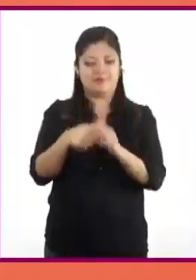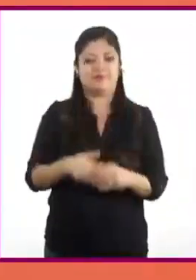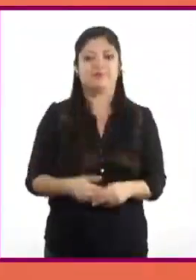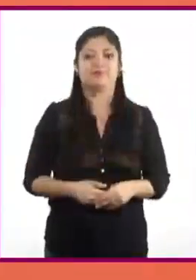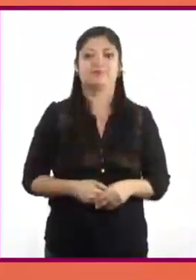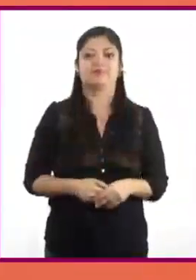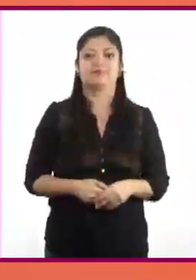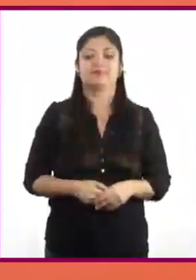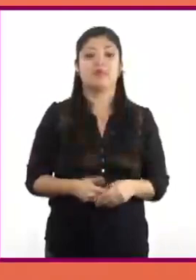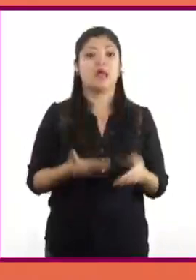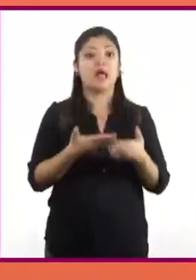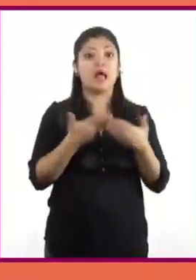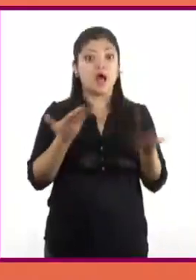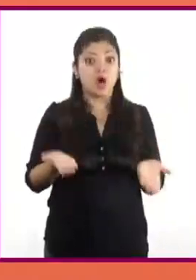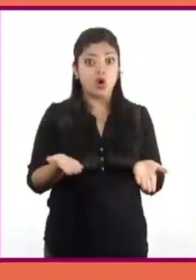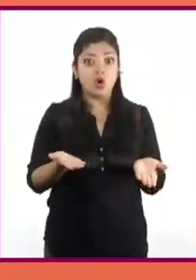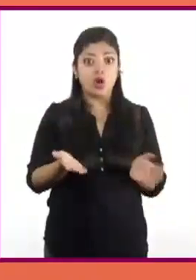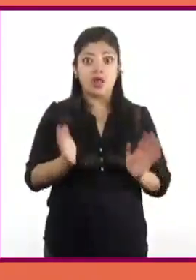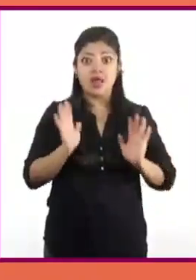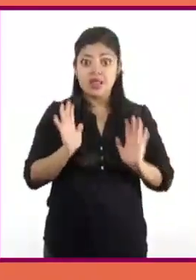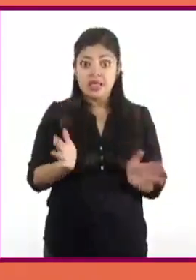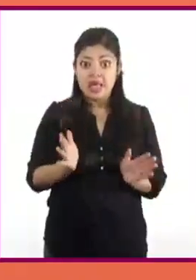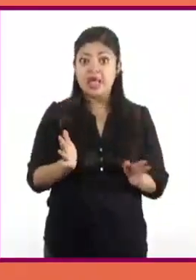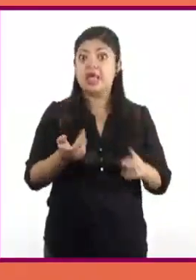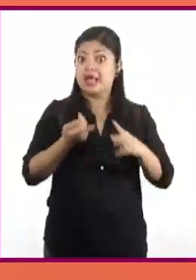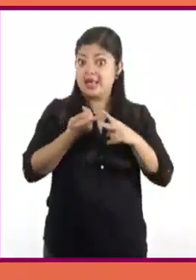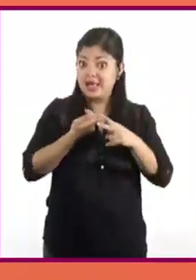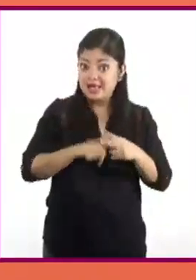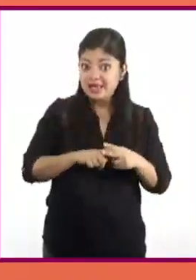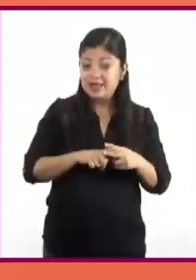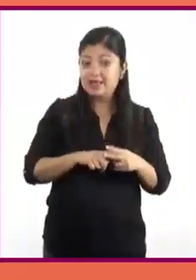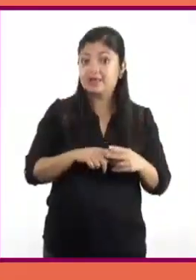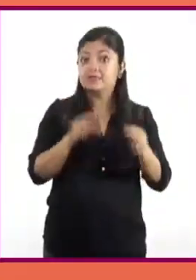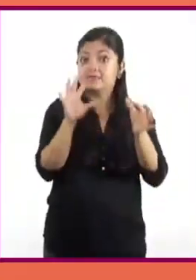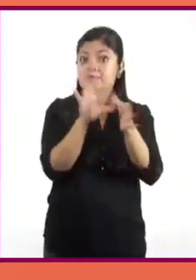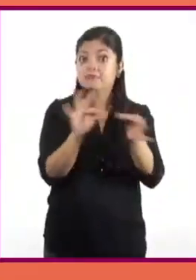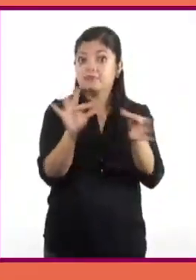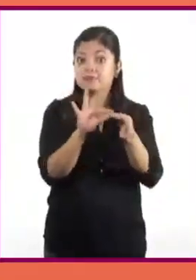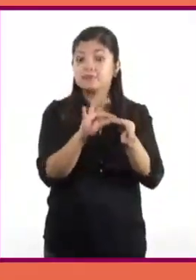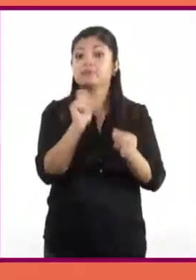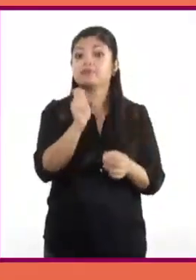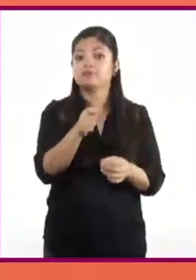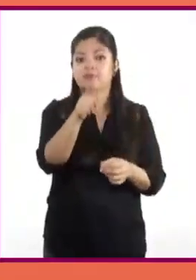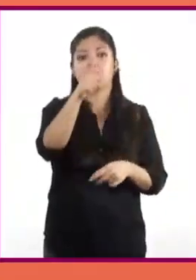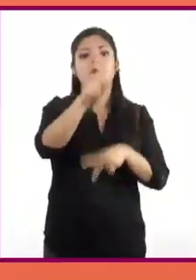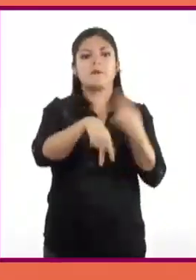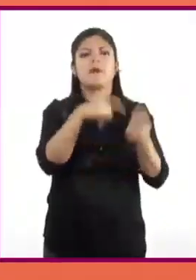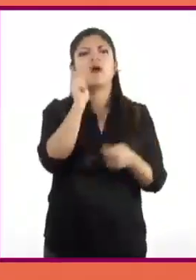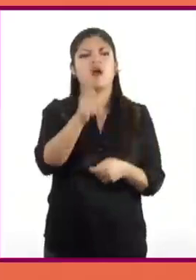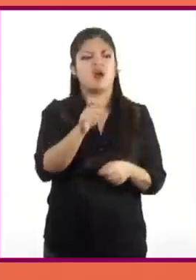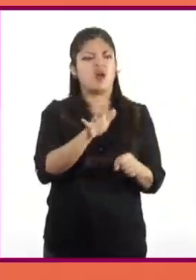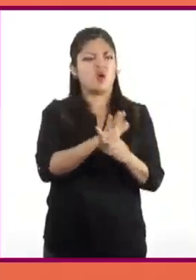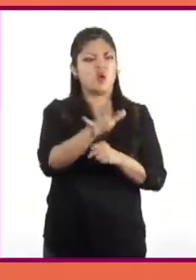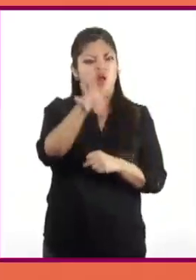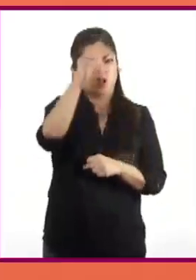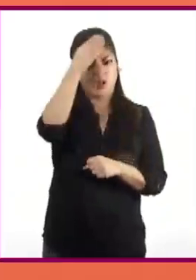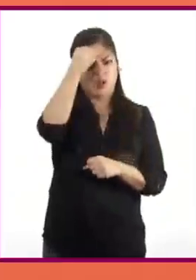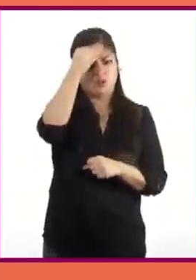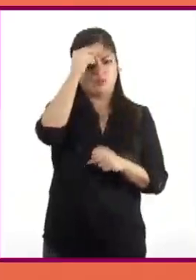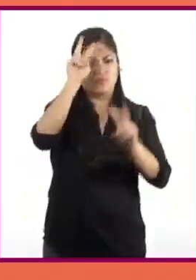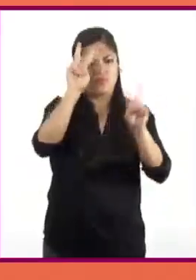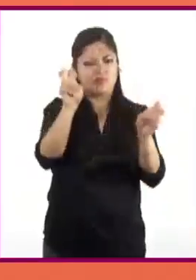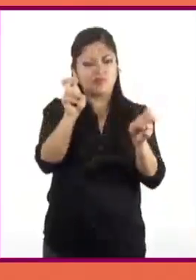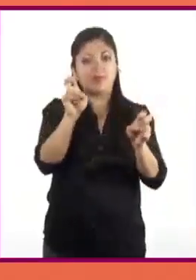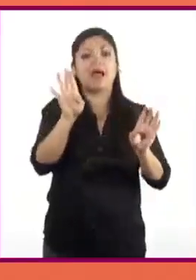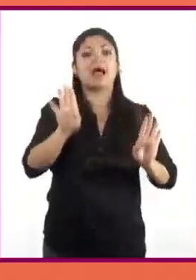escuela. Ahora sí, sin más preámbulo, les comentamos que en esta sesión van a repasar y aprender un poco más sobre